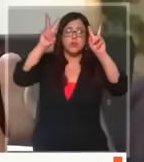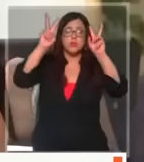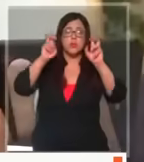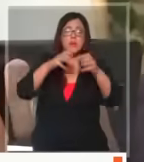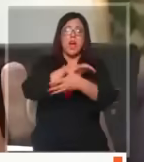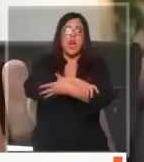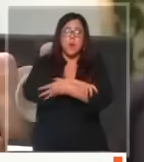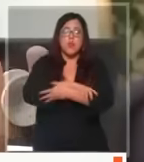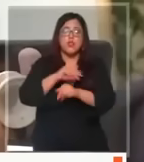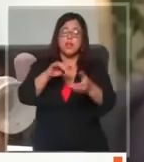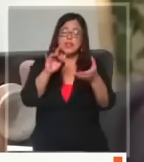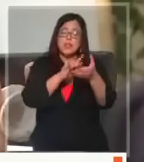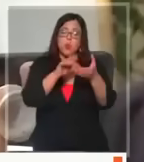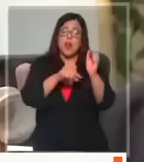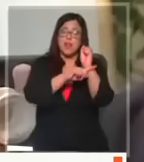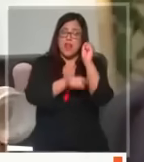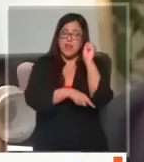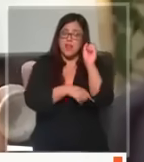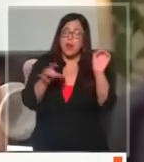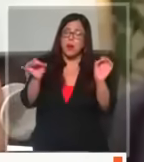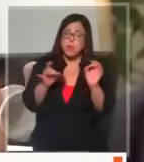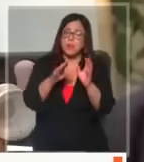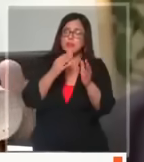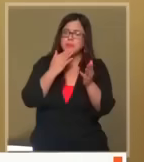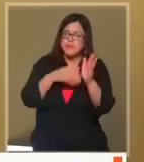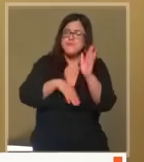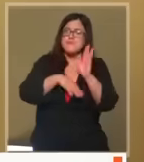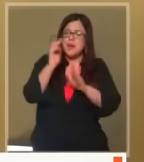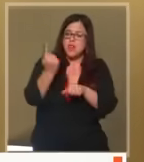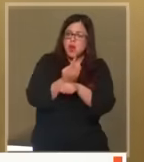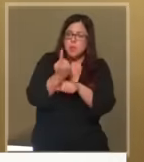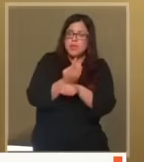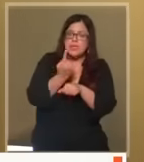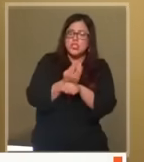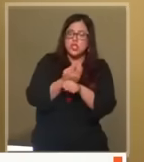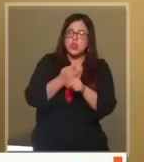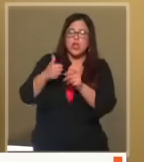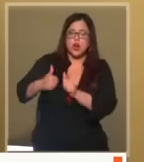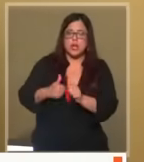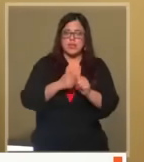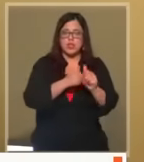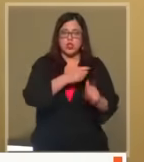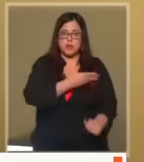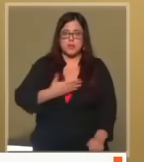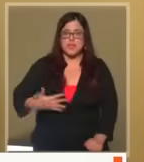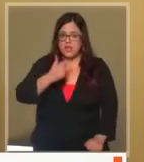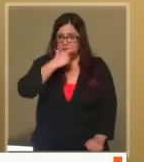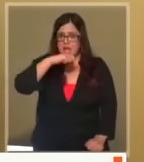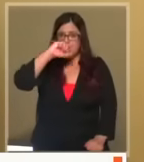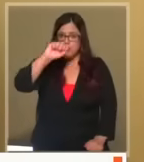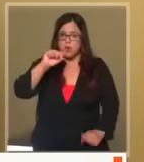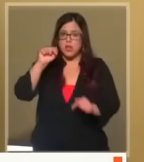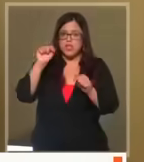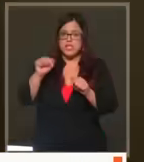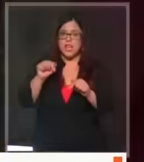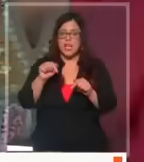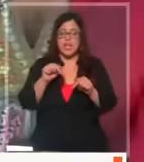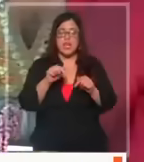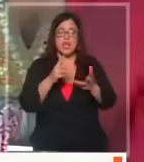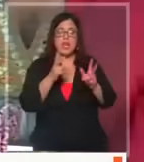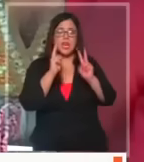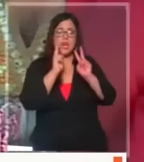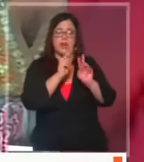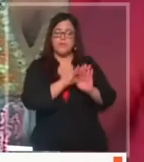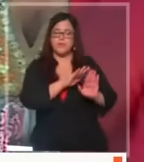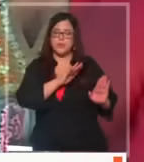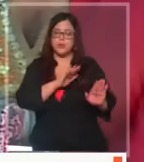Eventualmente, el celular del abogado podría guardar aún las conversaciones con el asesor de Boric en el gobierno. Ponen paños fríos. A